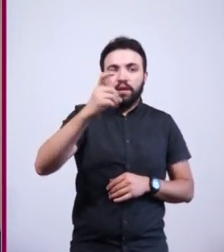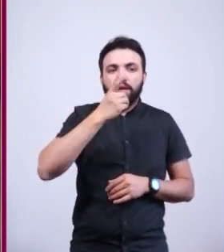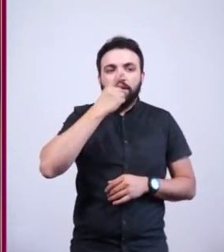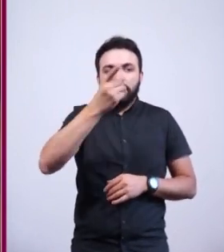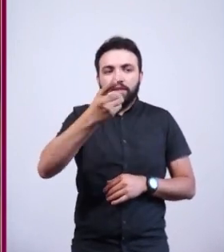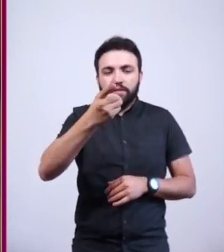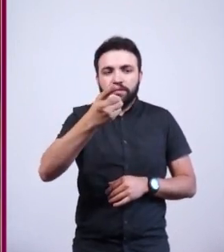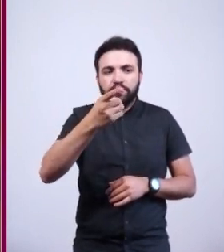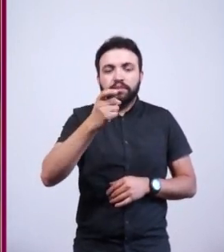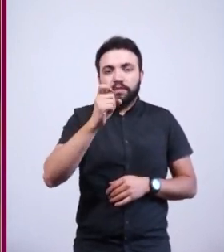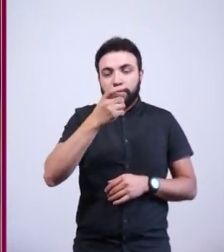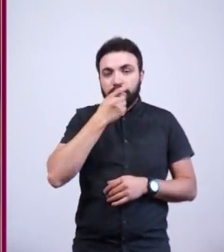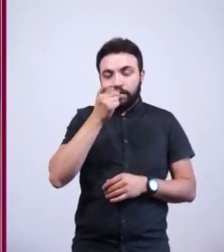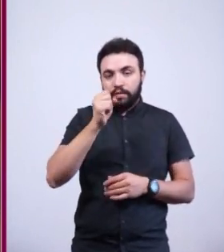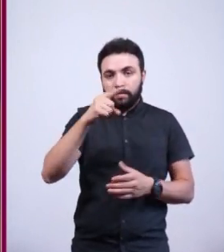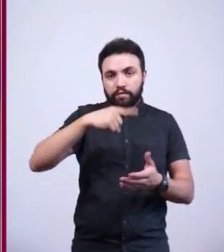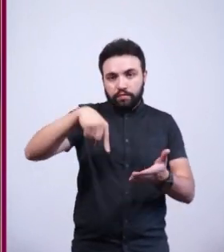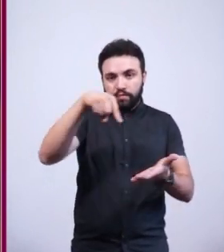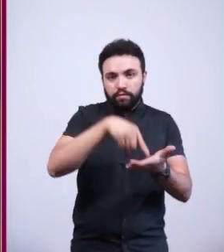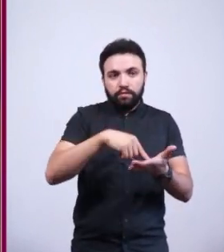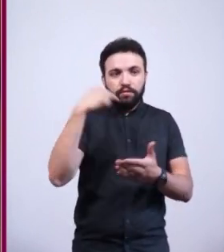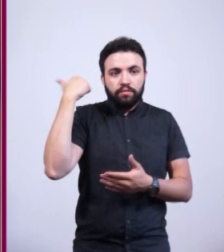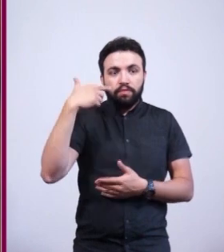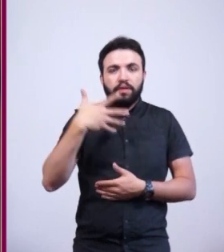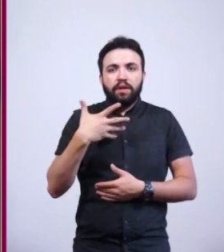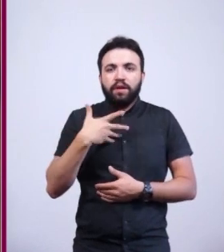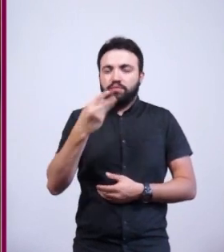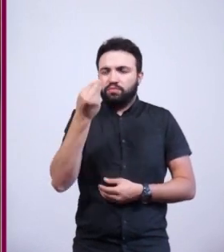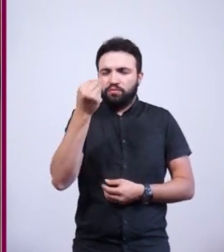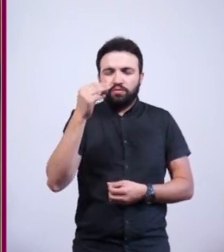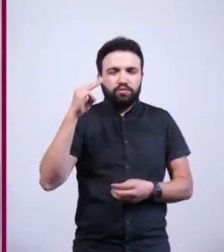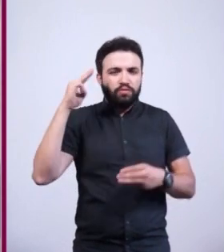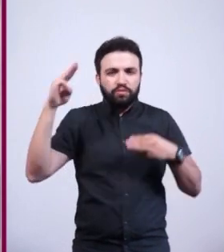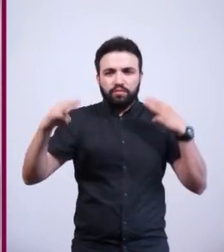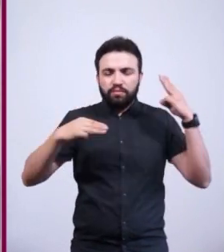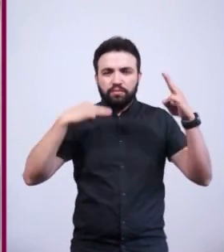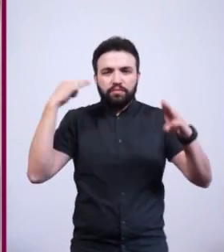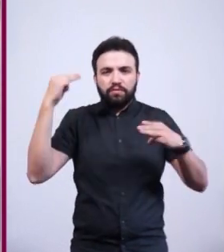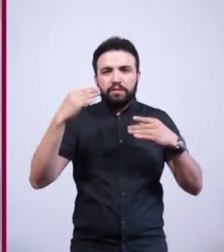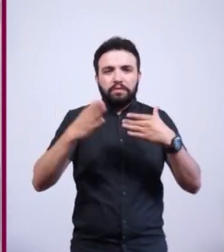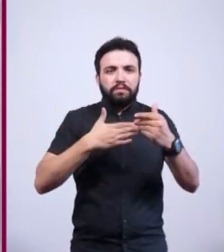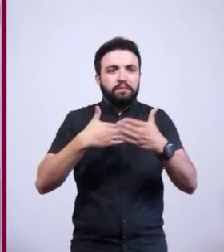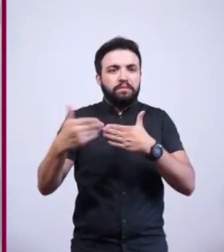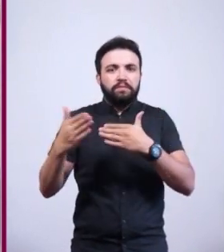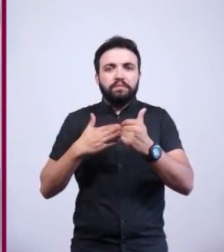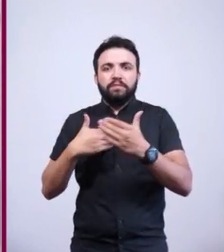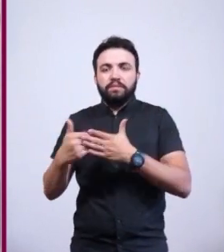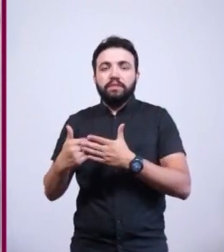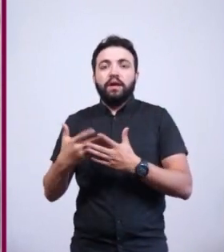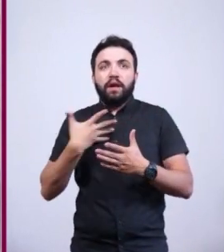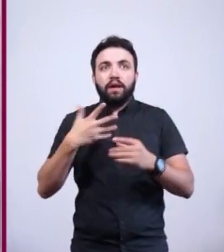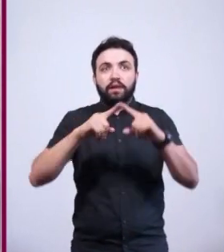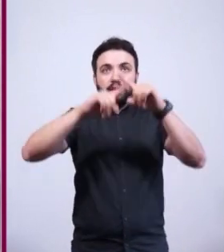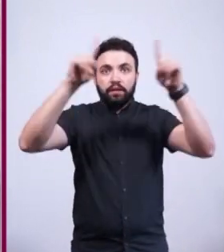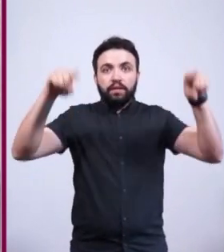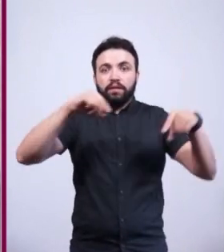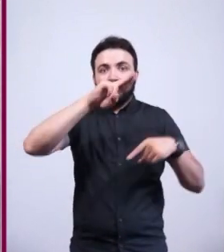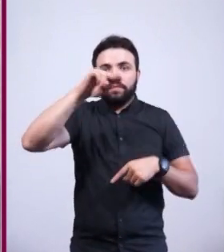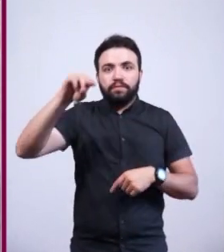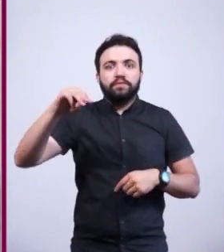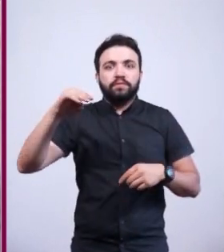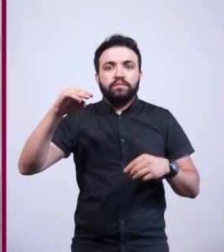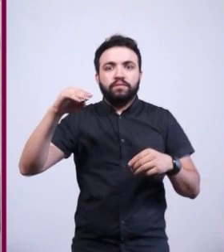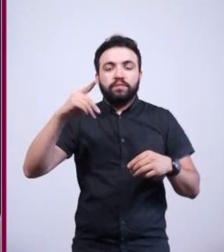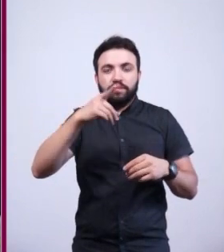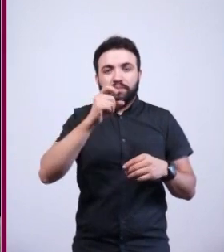sobre un área de Guadalajara donde hay varios museos modernos, donde hay murales modernos. Esta área se construyó alrededor